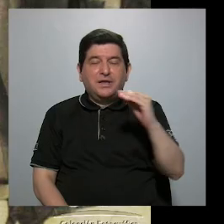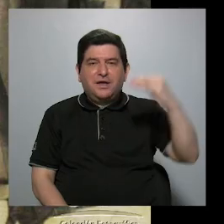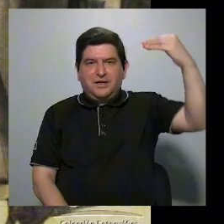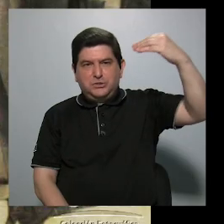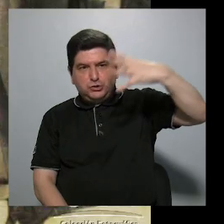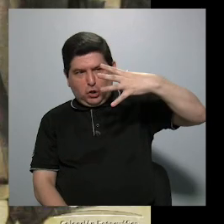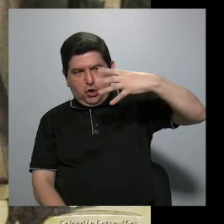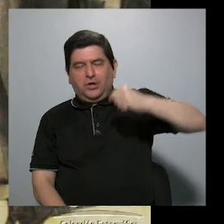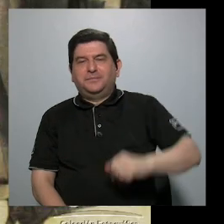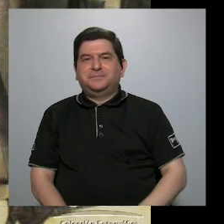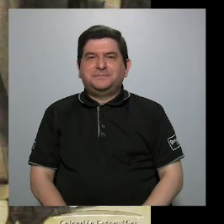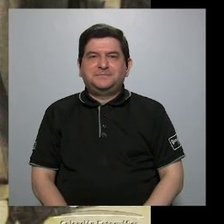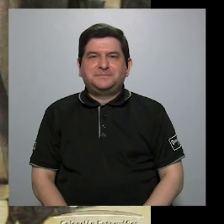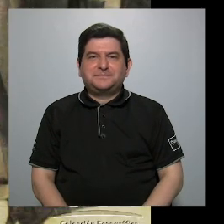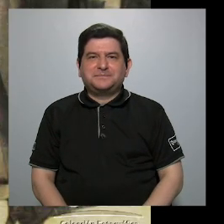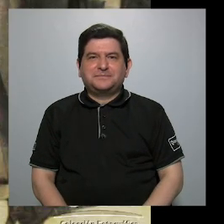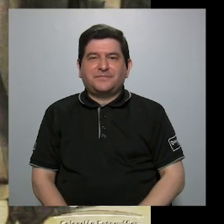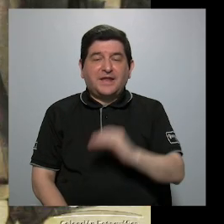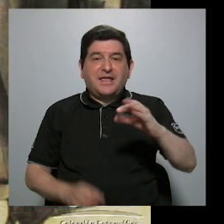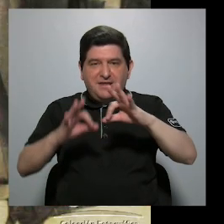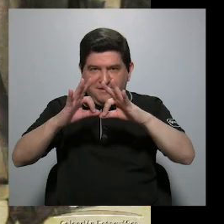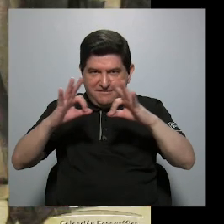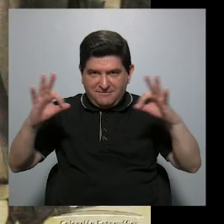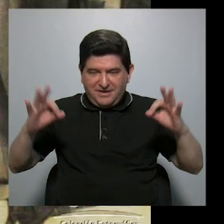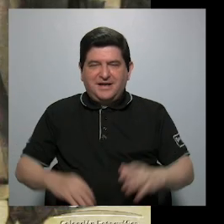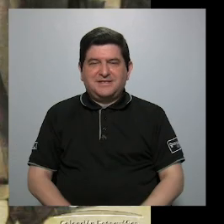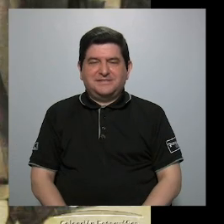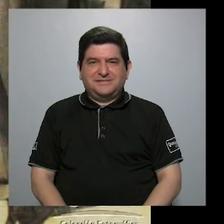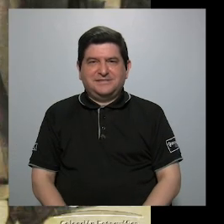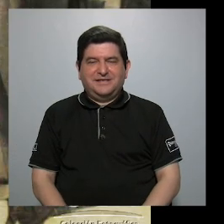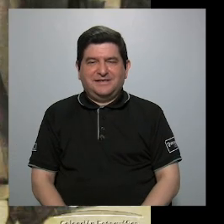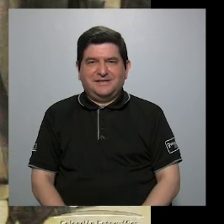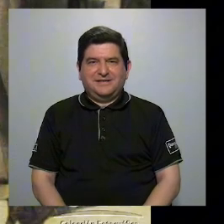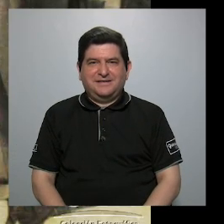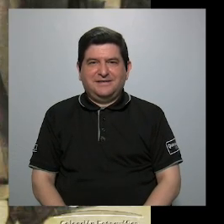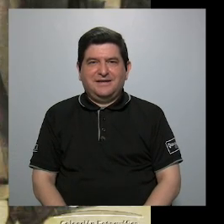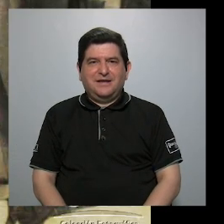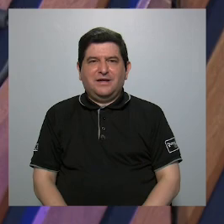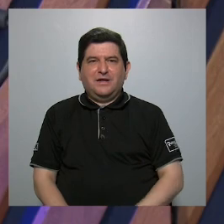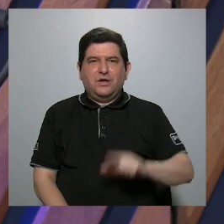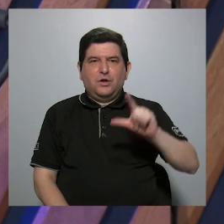naciente, con el lema de Luque Maspiquio.